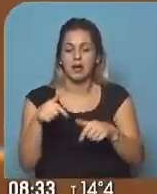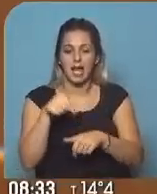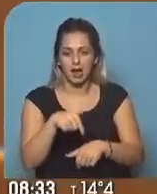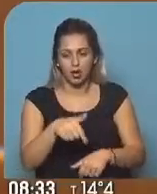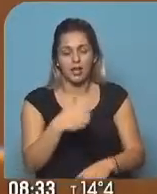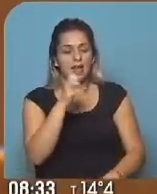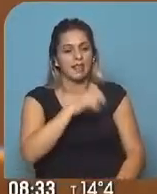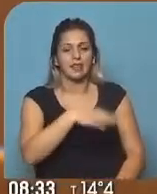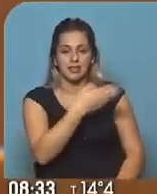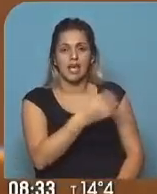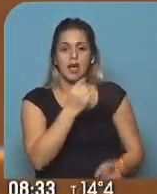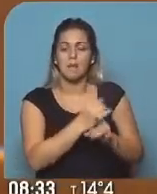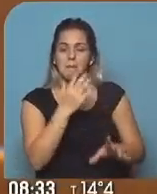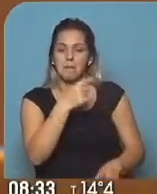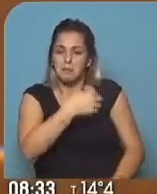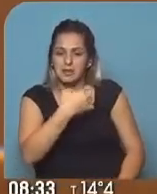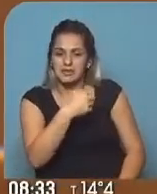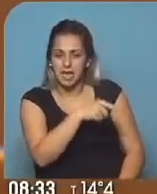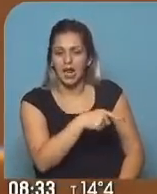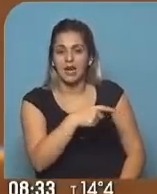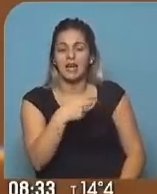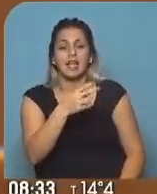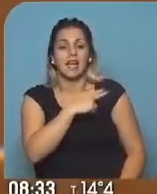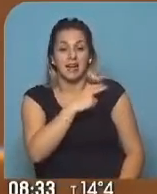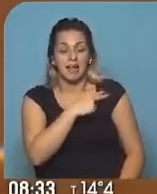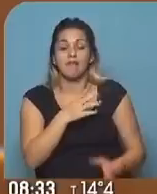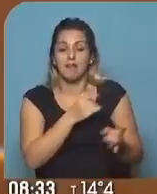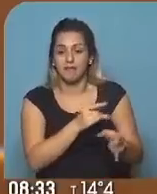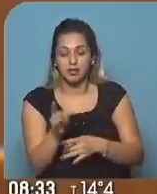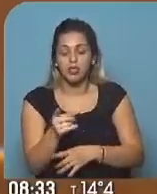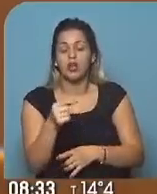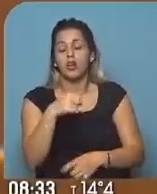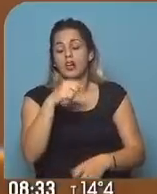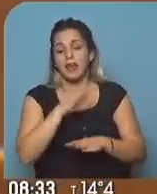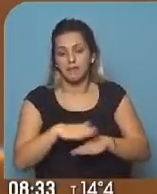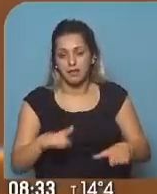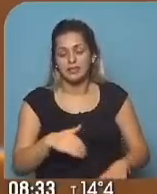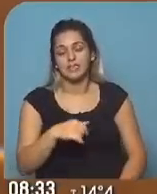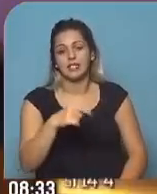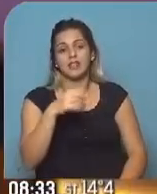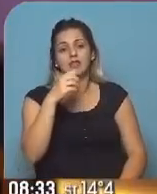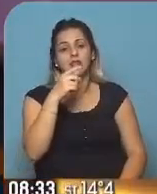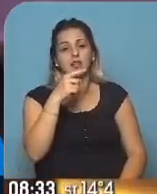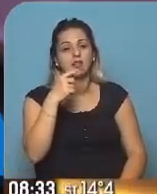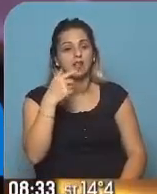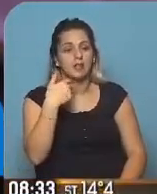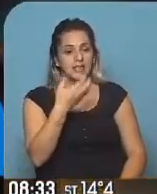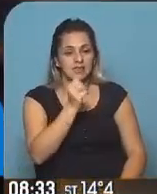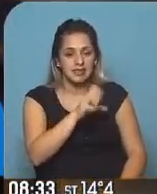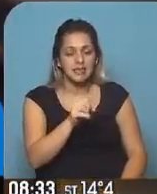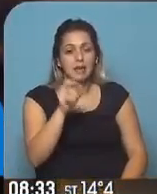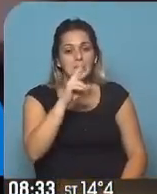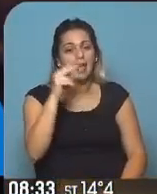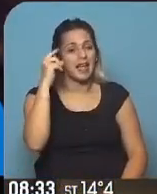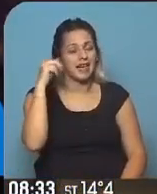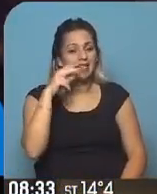un especialista, ni más ni menos que el jefe de infectología infantil del Hospital Austral, es el doctor Enrique Casanueva. ¿Qué tal, Enrique? ¿Cómo va? ¿Qué tal? ¿Cómo